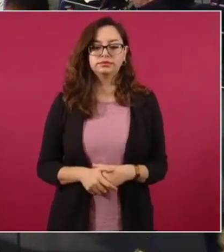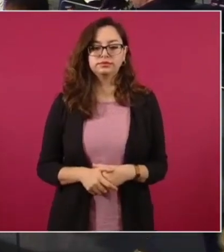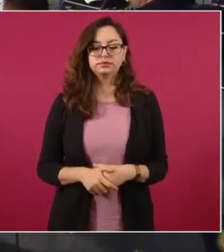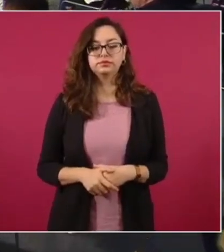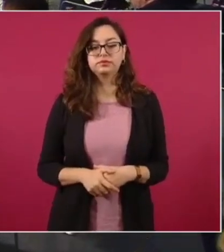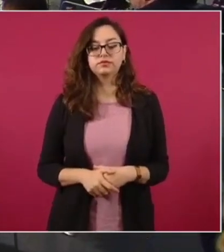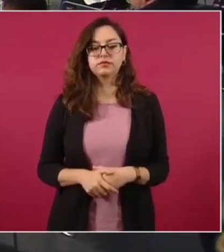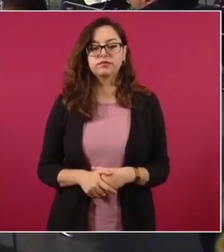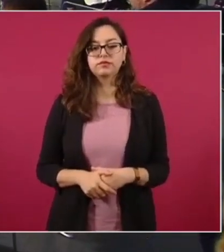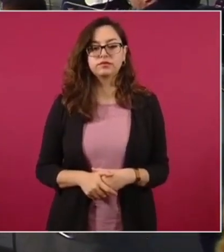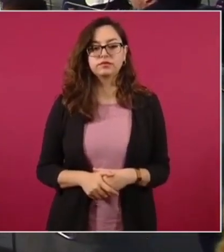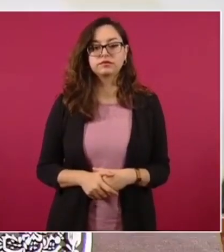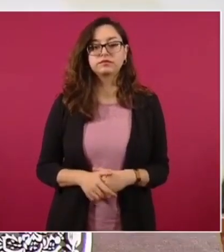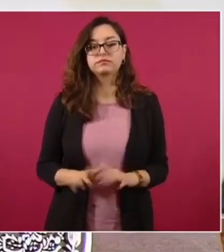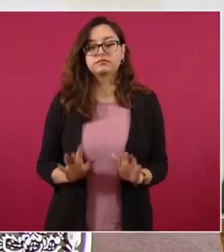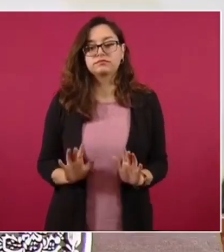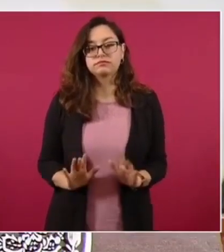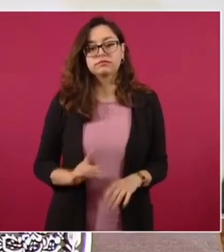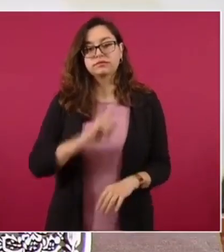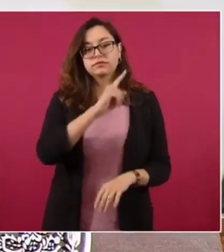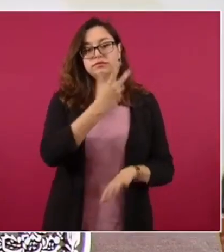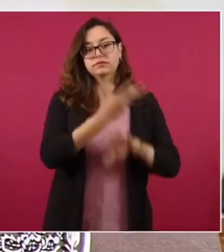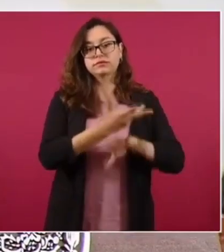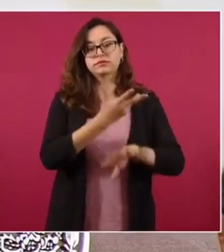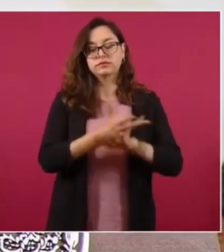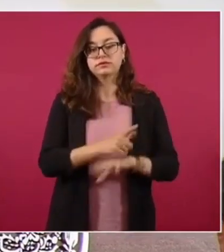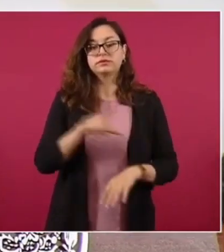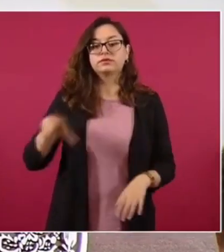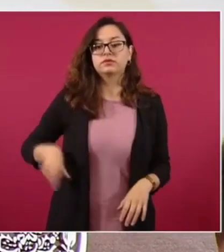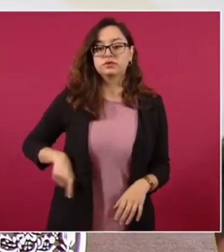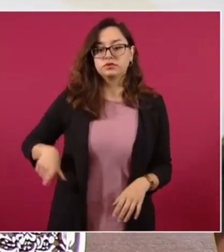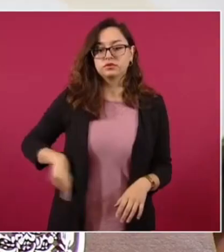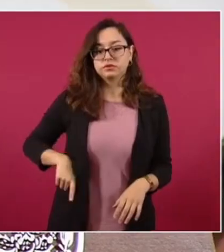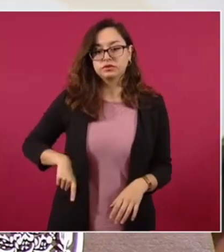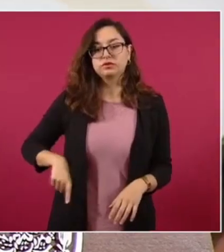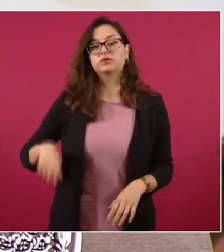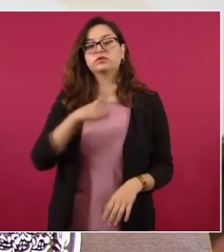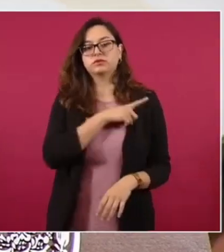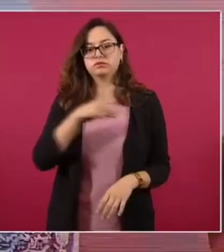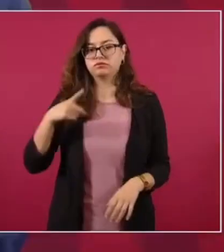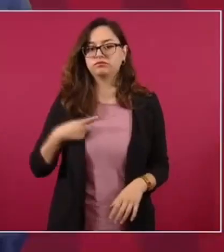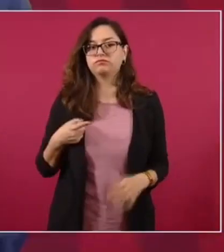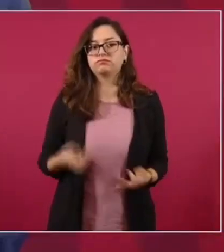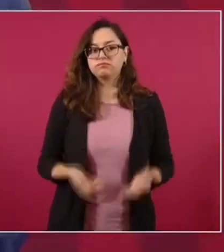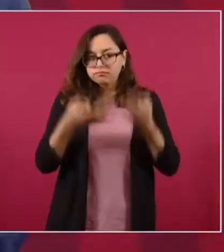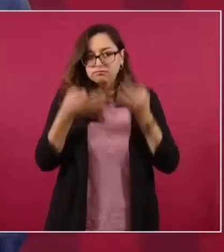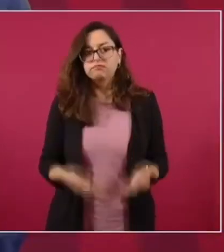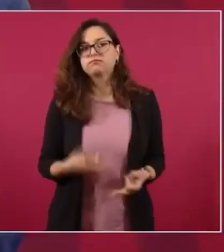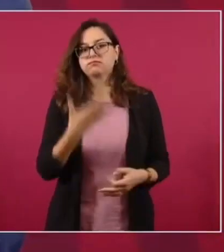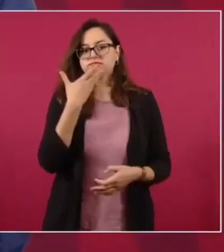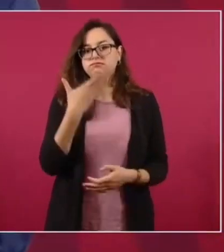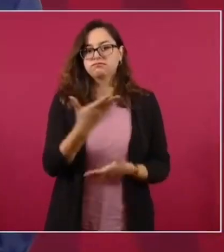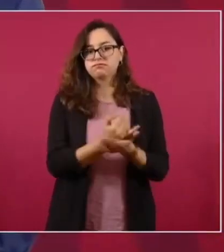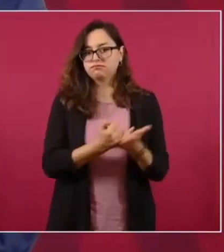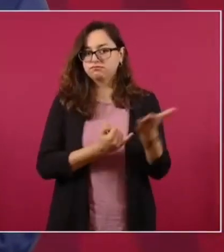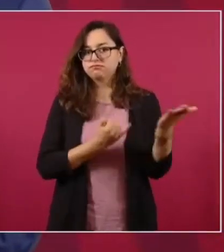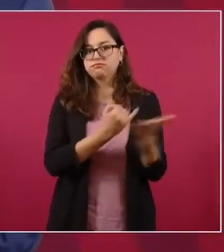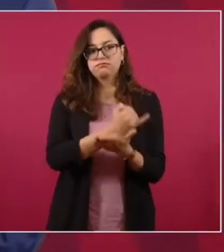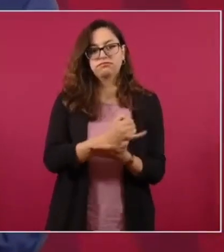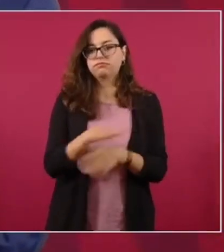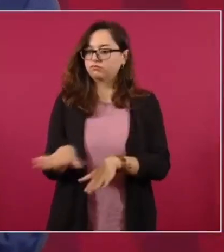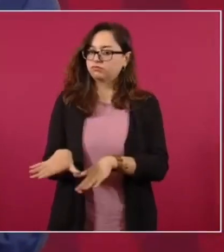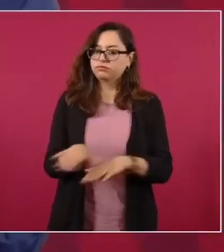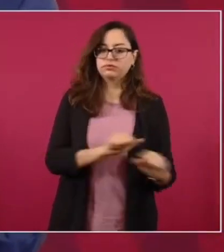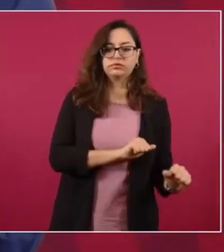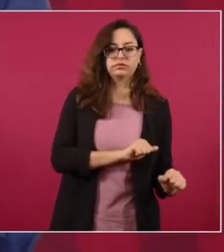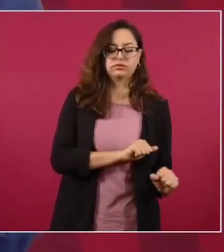y espero que el gobierno de Estados Unidos actúe de manera consecuente, porque